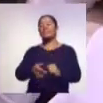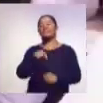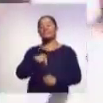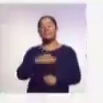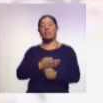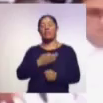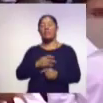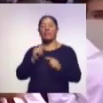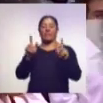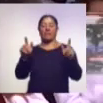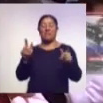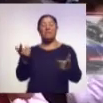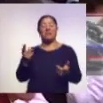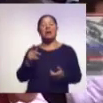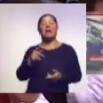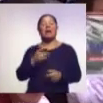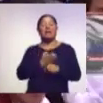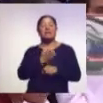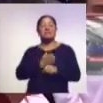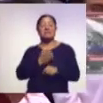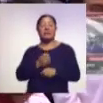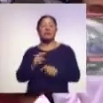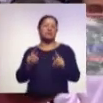la entidad. Tlaxcala es un estado que crece, no